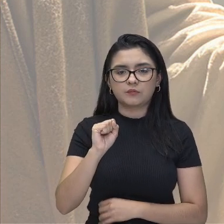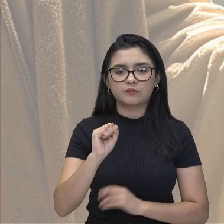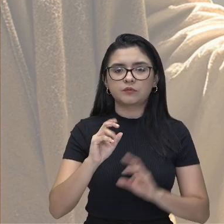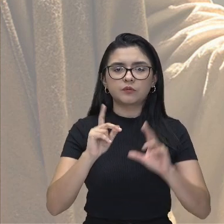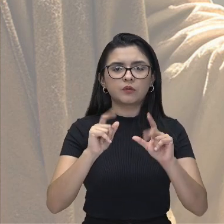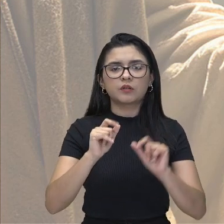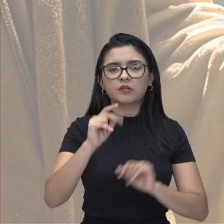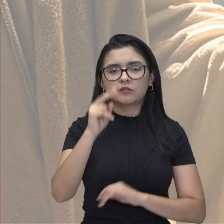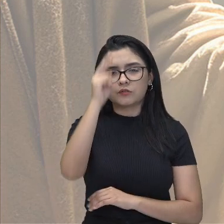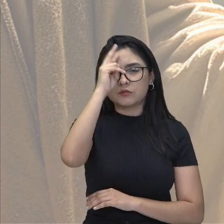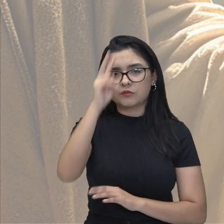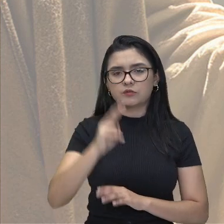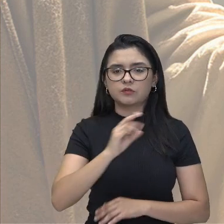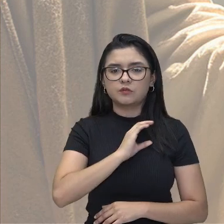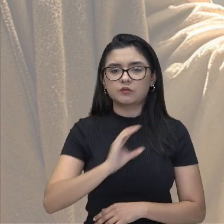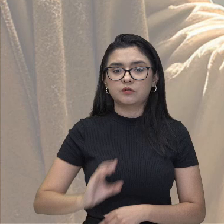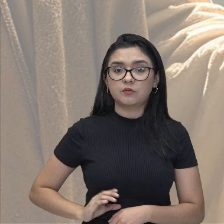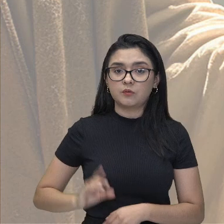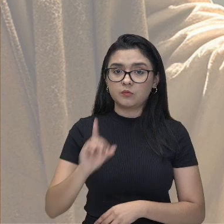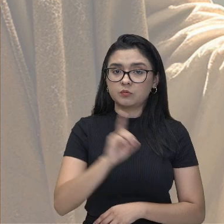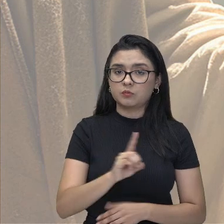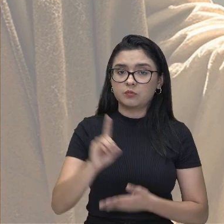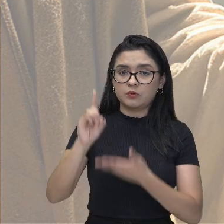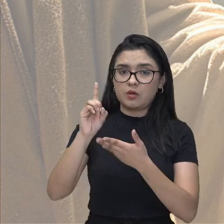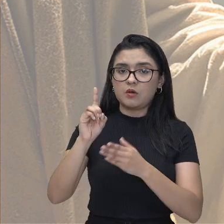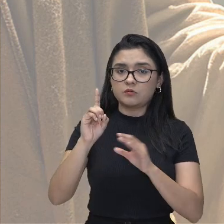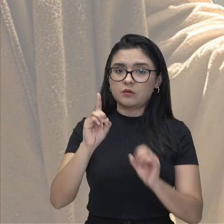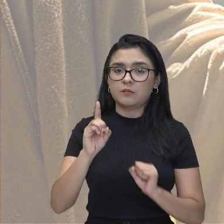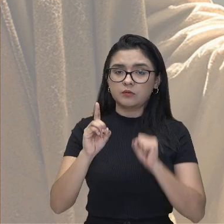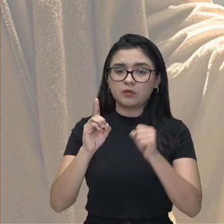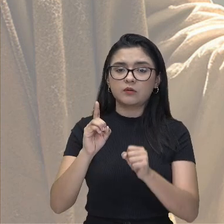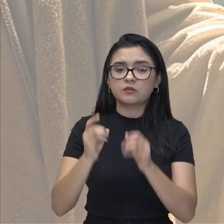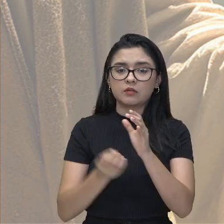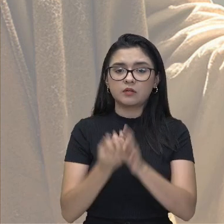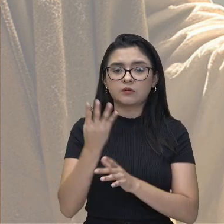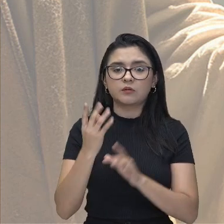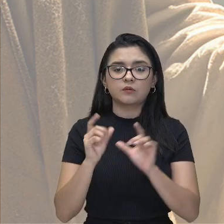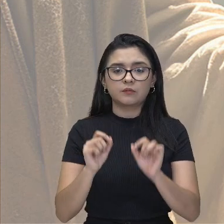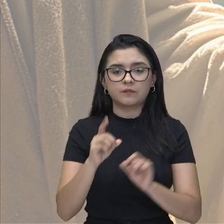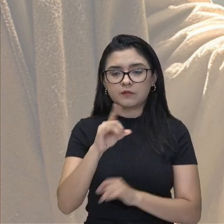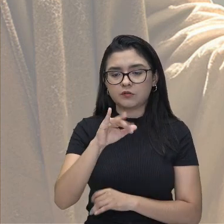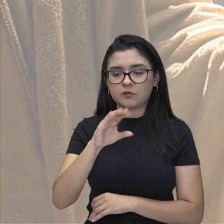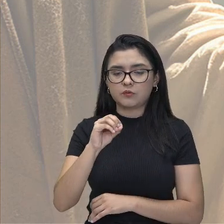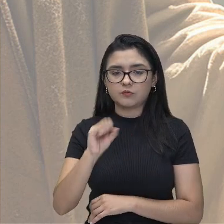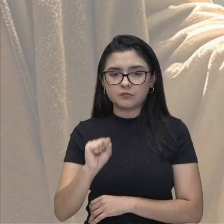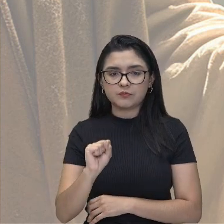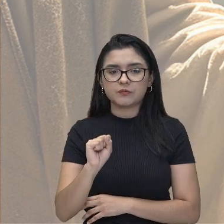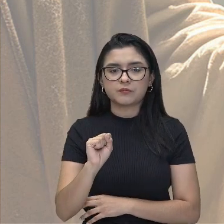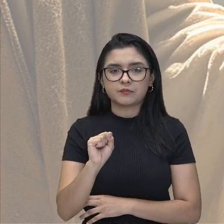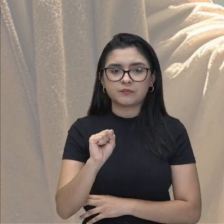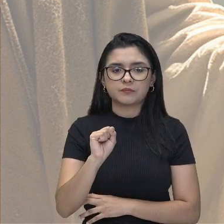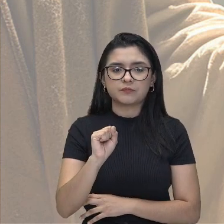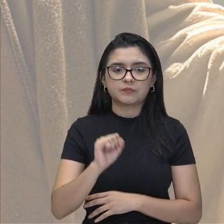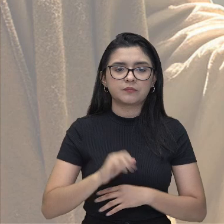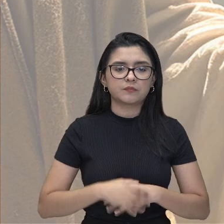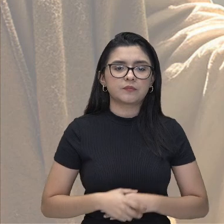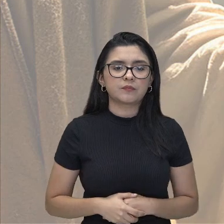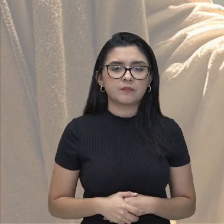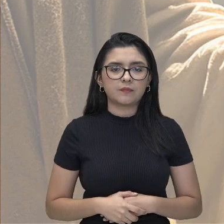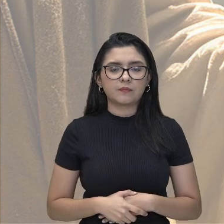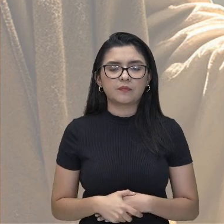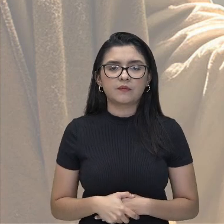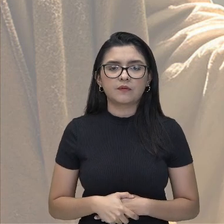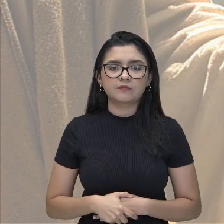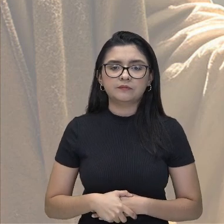do cristianismo Deus altísimo todoso criador diaa de di o diaa Del